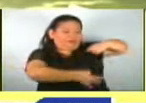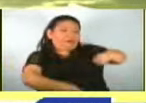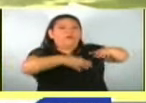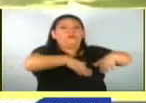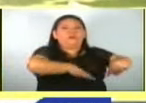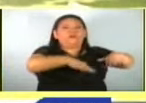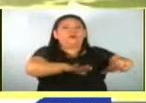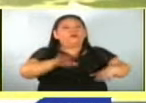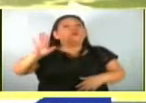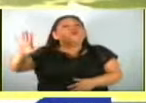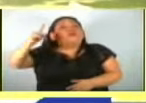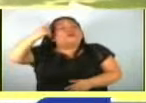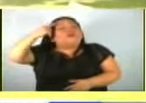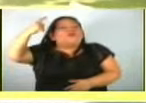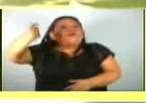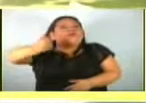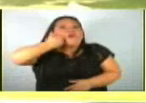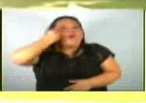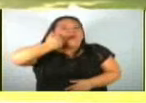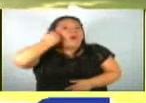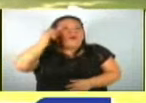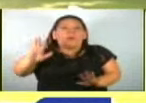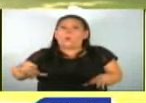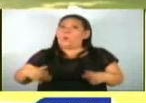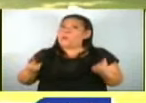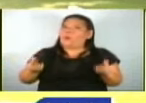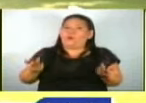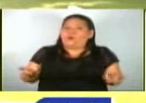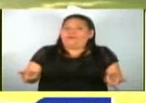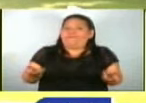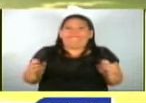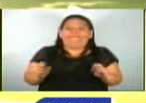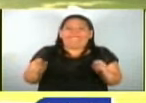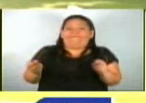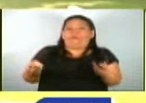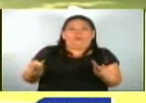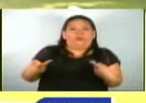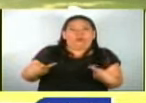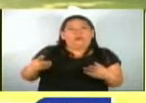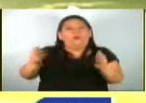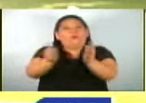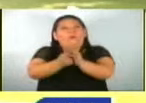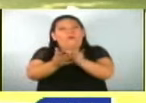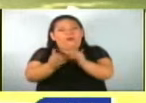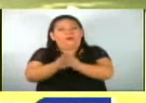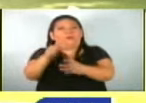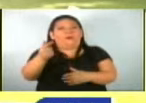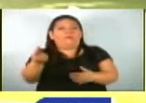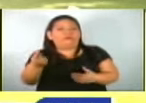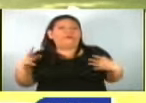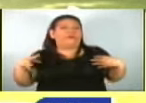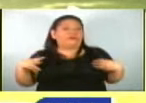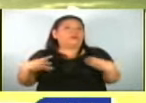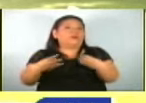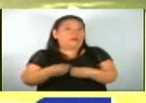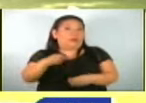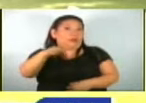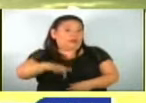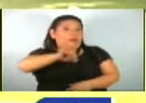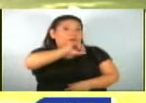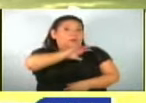Entonces los sueños de él era, debido a la falta de oportunidades, debido a la problemática social y económica que tiene el